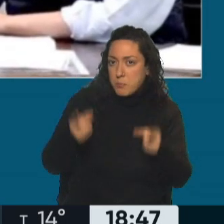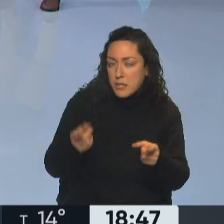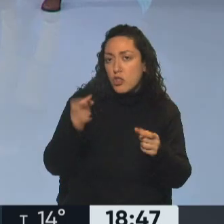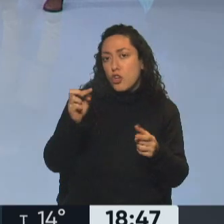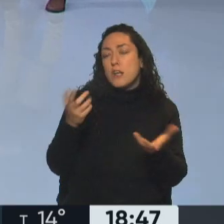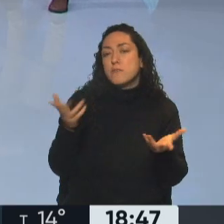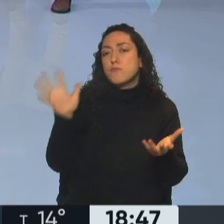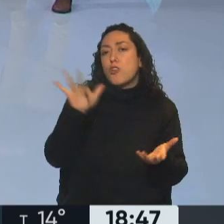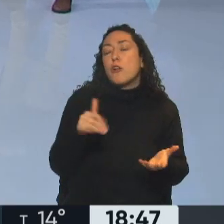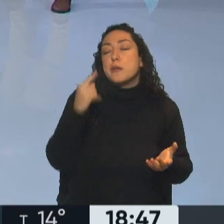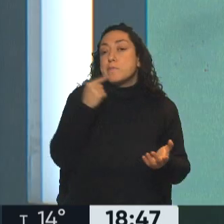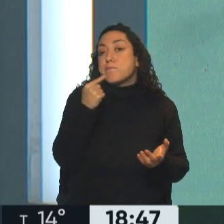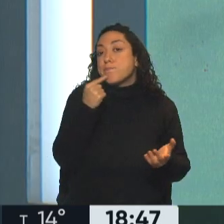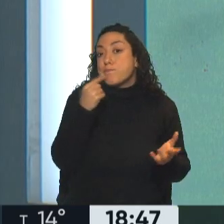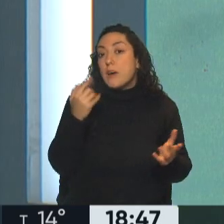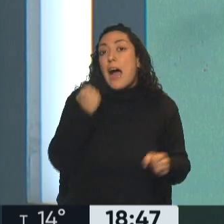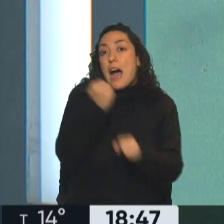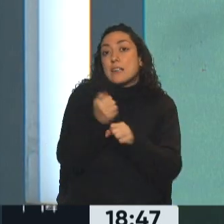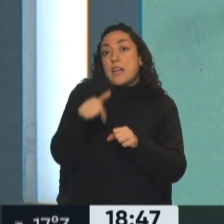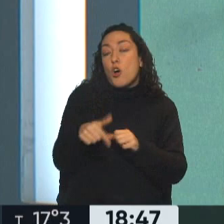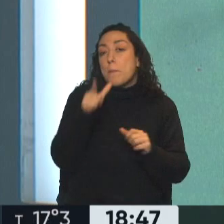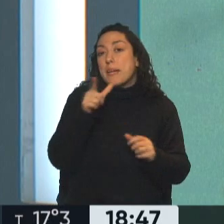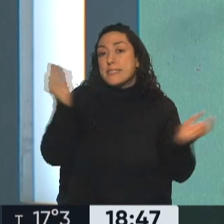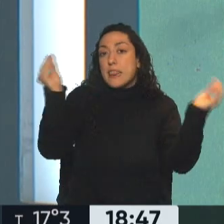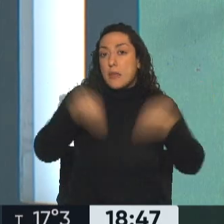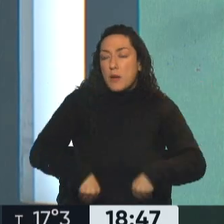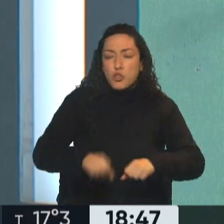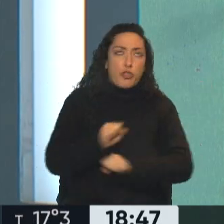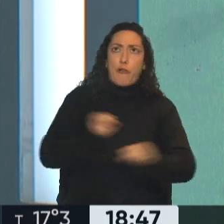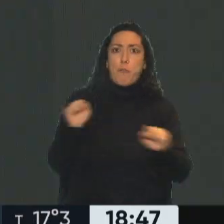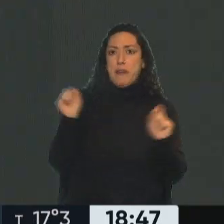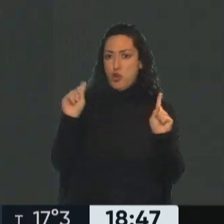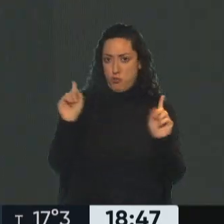los días. Parece que por ahora la respuesta es no va a haber devaluación brusca de manera inminente.